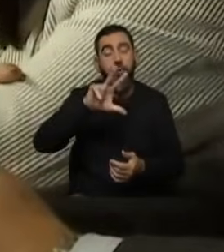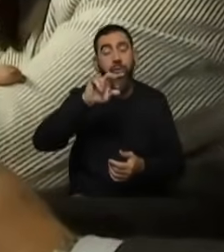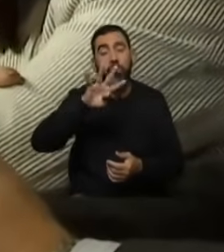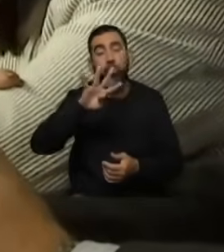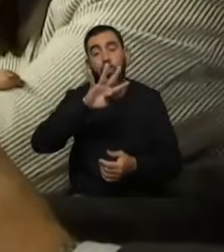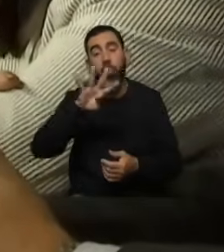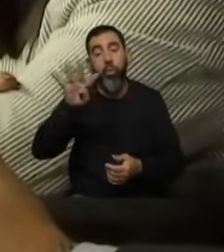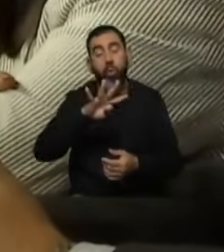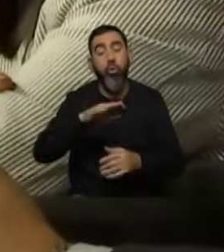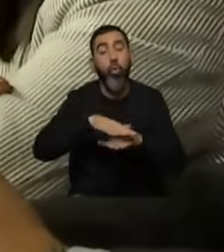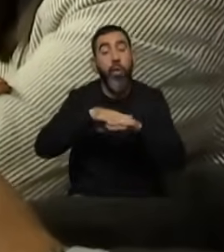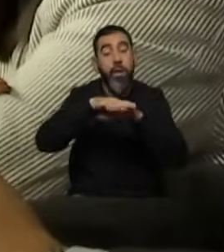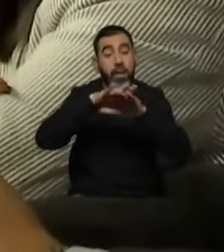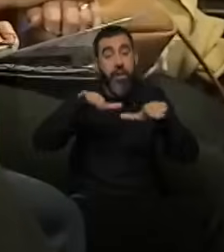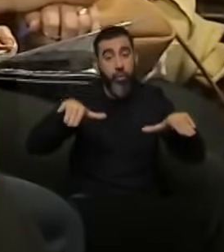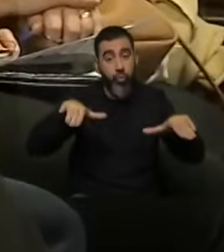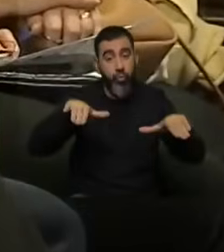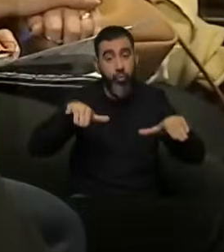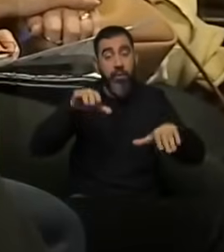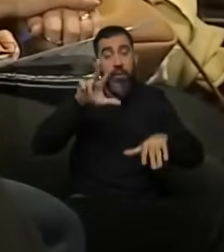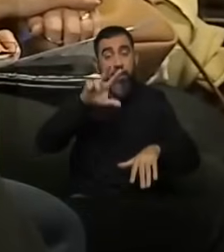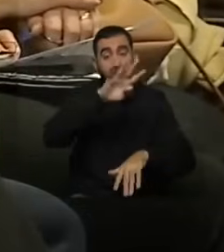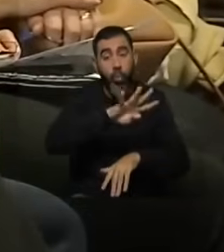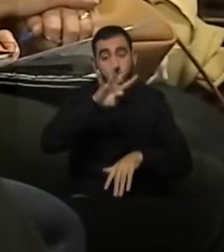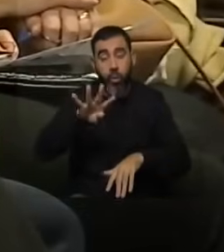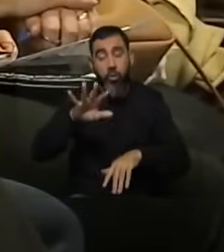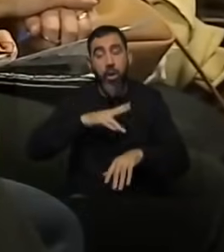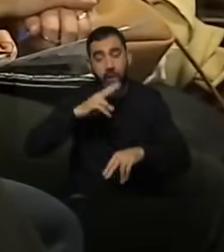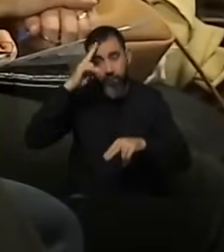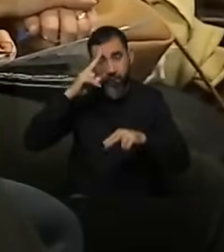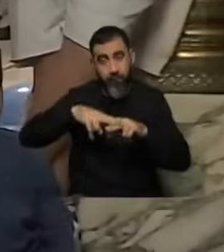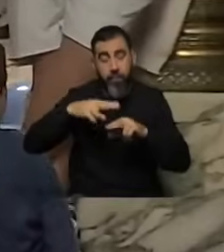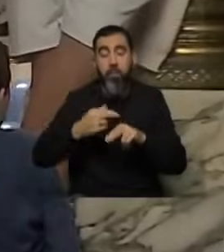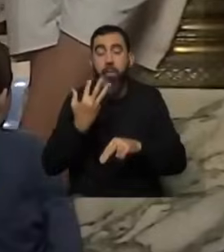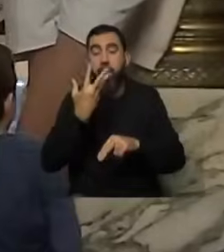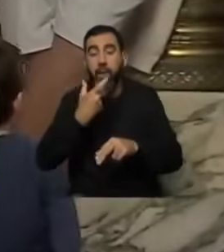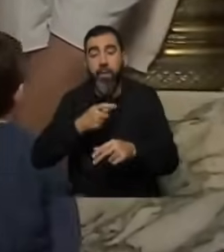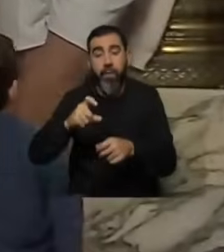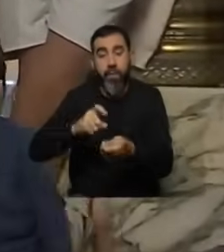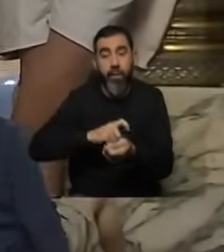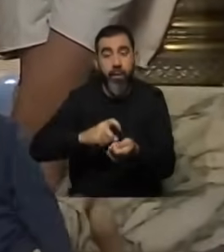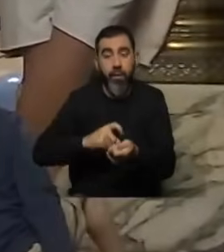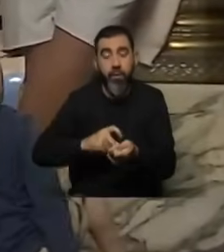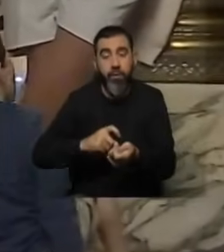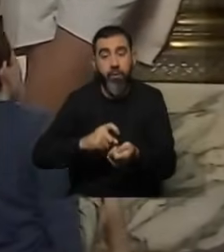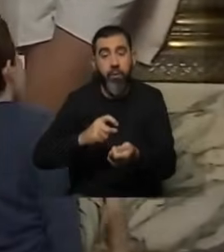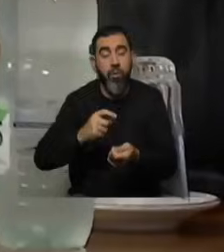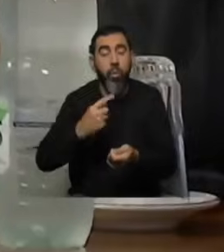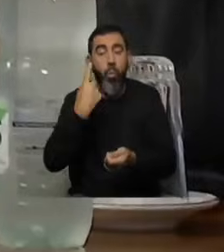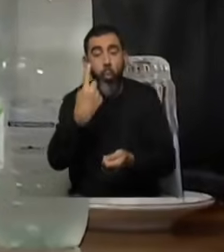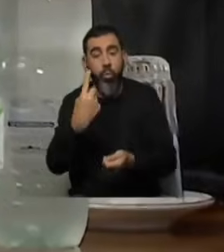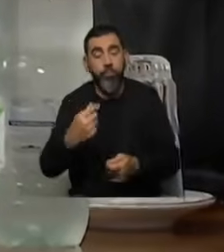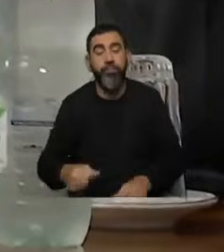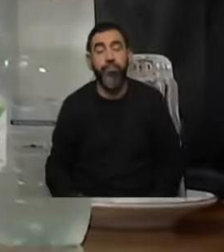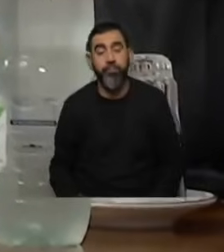344 niños que padecen la enfermedad diabetes tipo 1